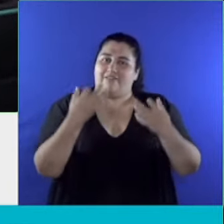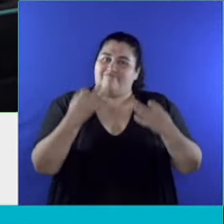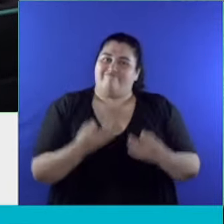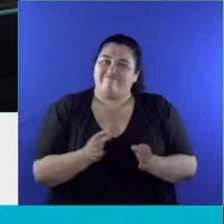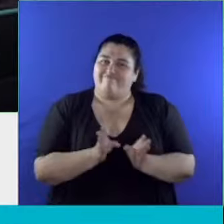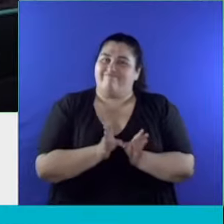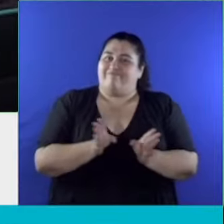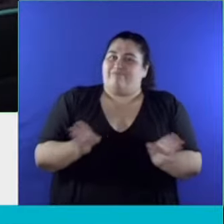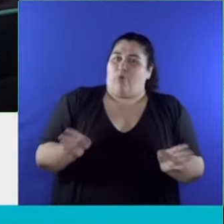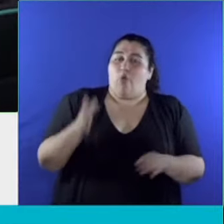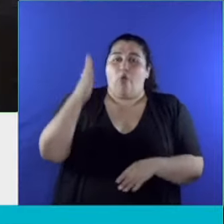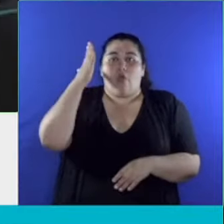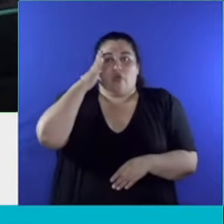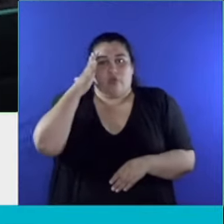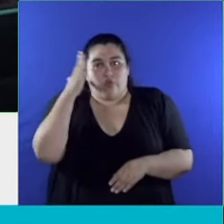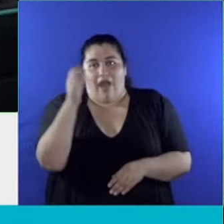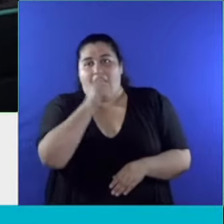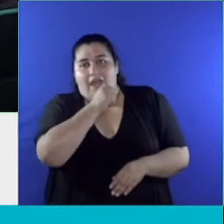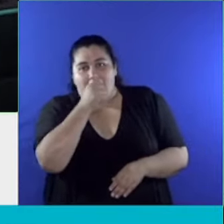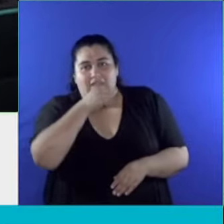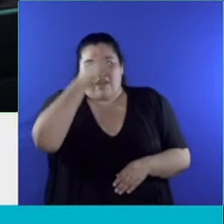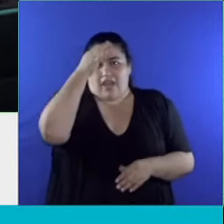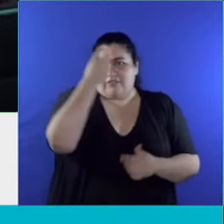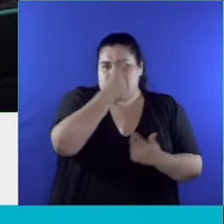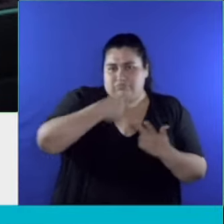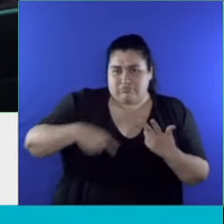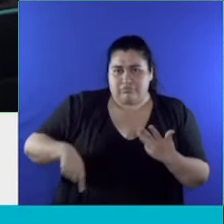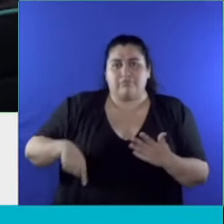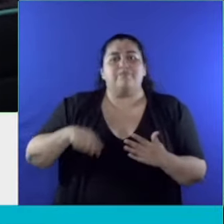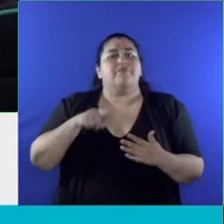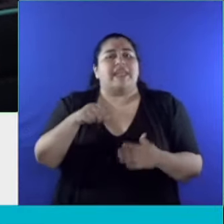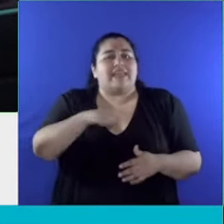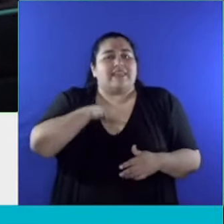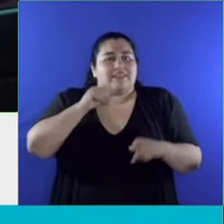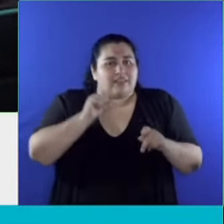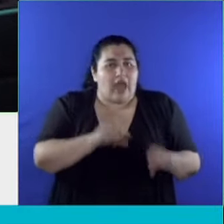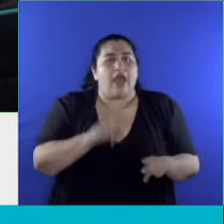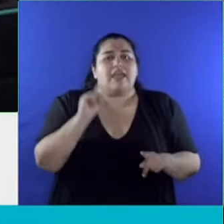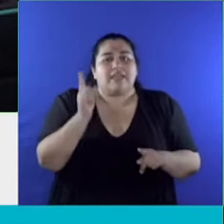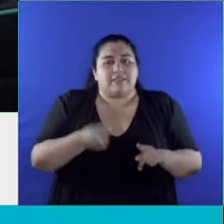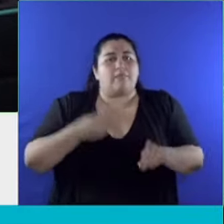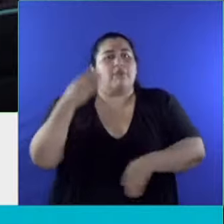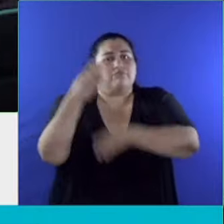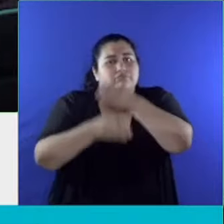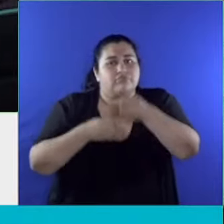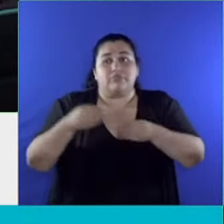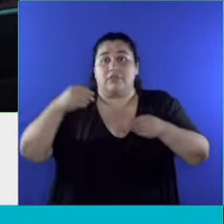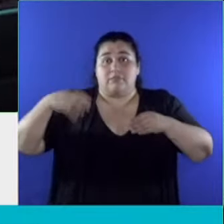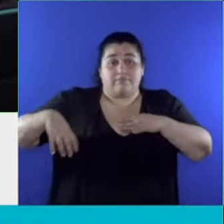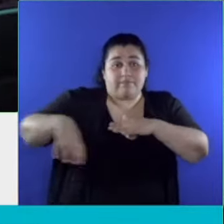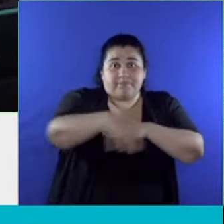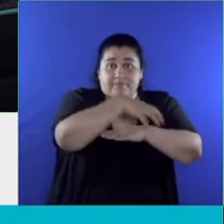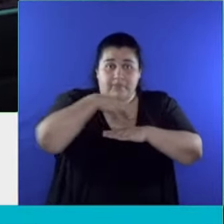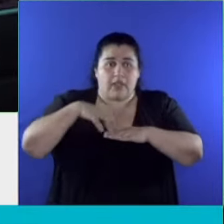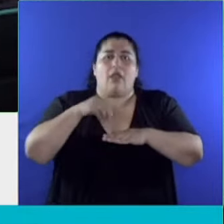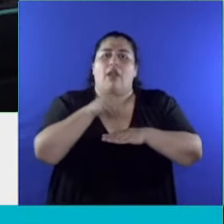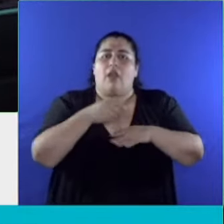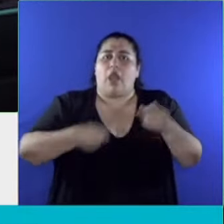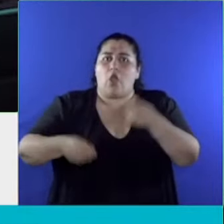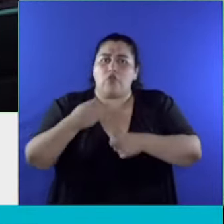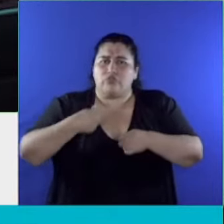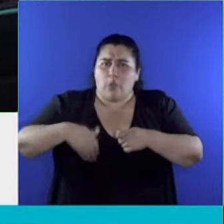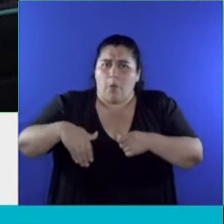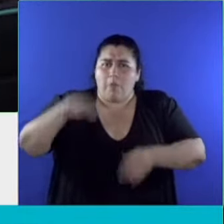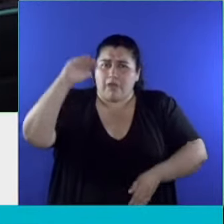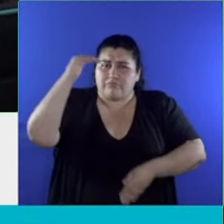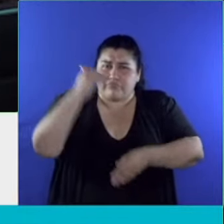solamente en lo cultural y lo artístico sino como dije reforzando la identidad pero también el consumo de los comerciantes que a punto de fundirse una